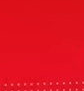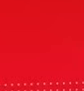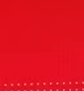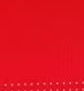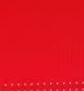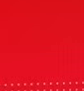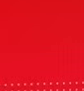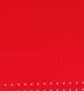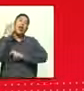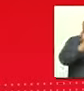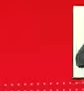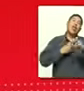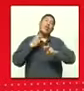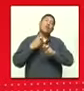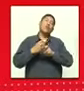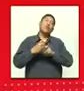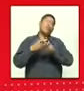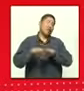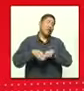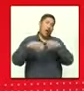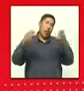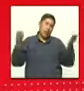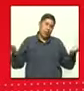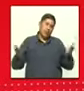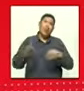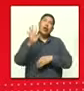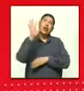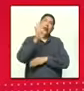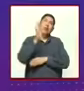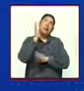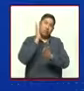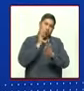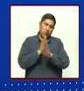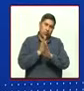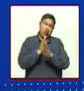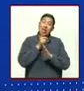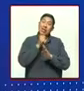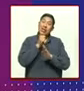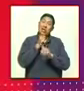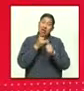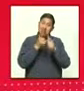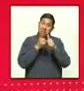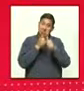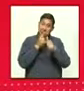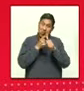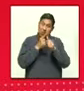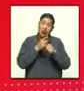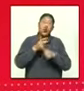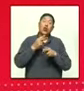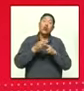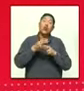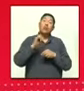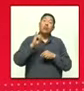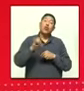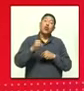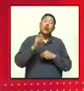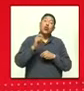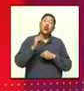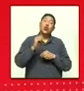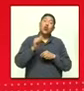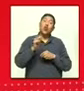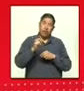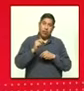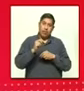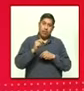Hoy la Expo Cruz ha abierto sus puertas a toda la población a las 5 de la tarde. El primero en ingresar ha sido Joan Almanza, quien